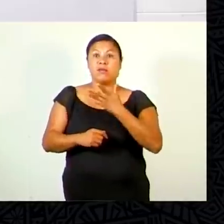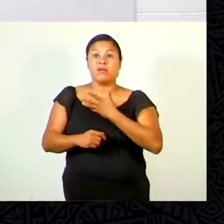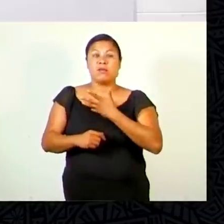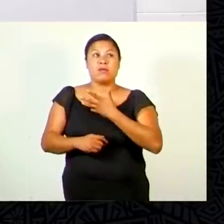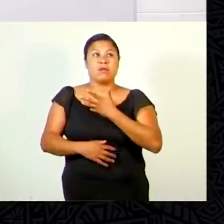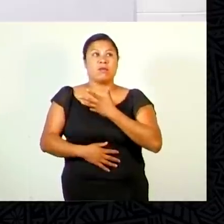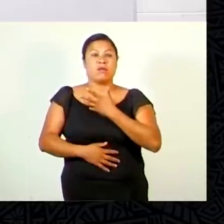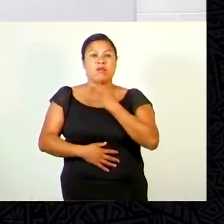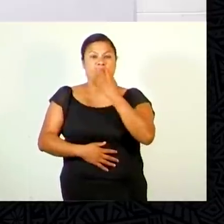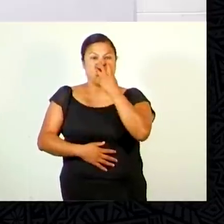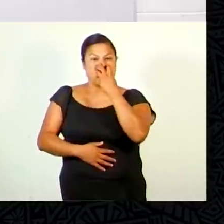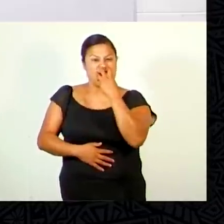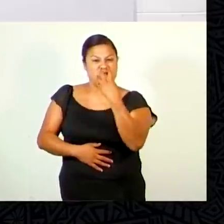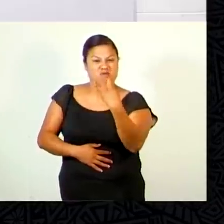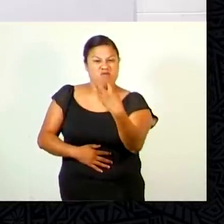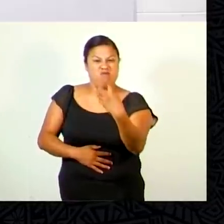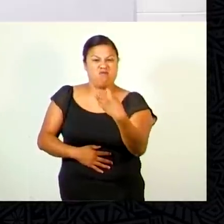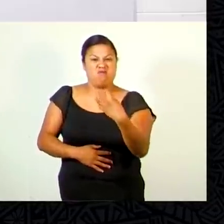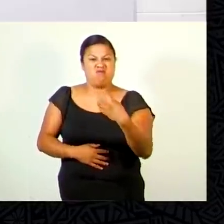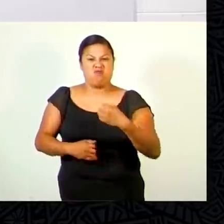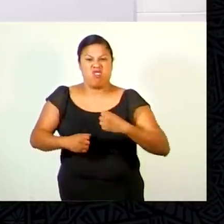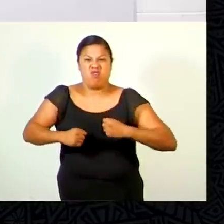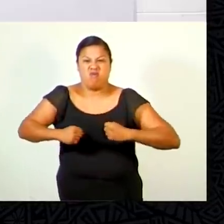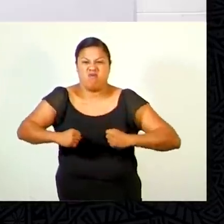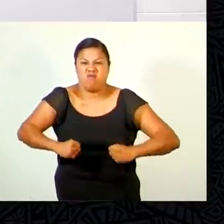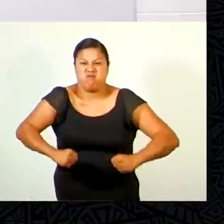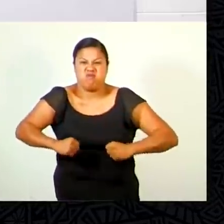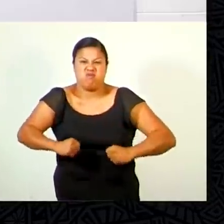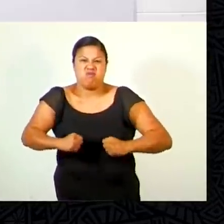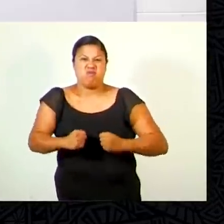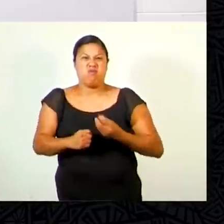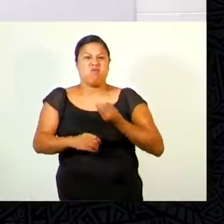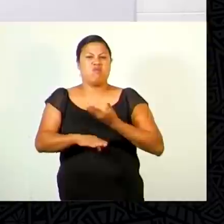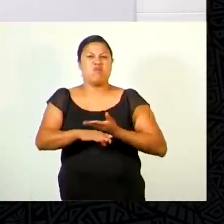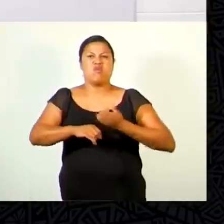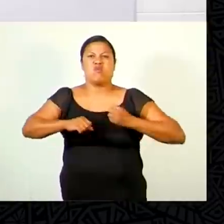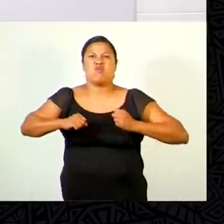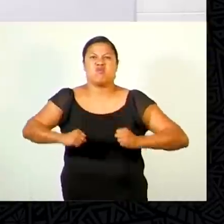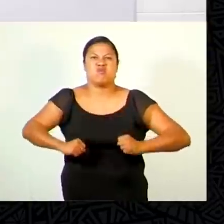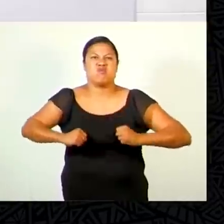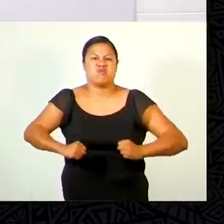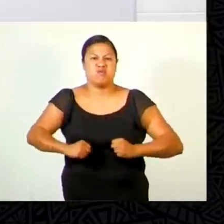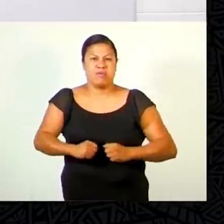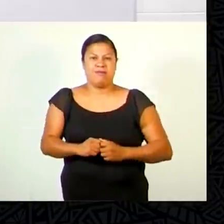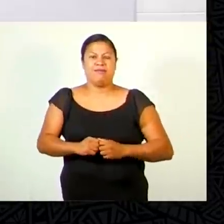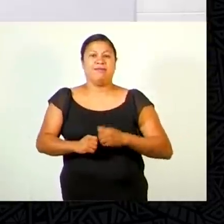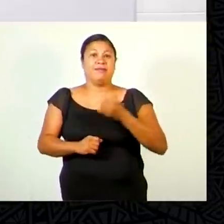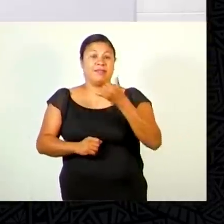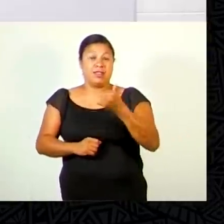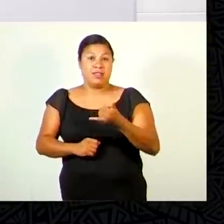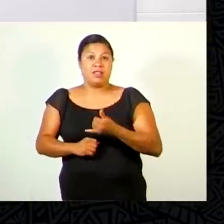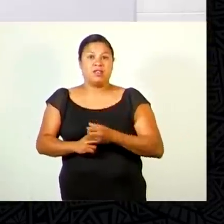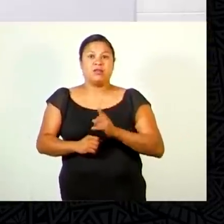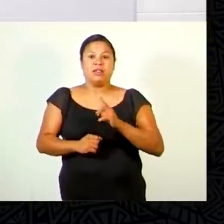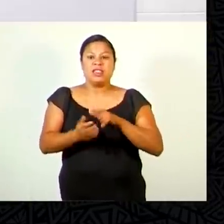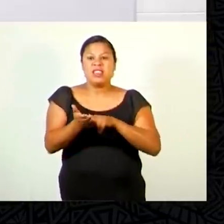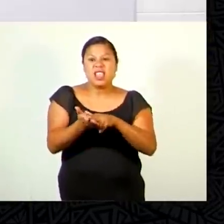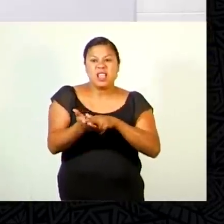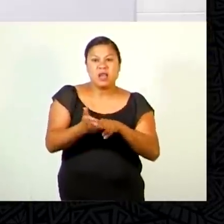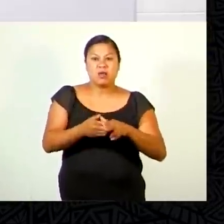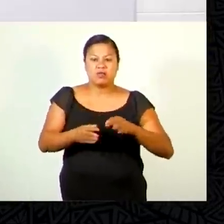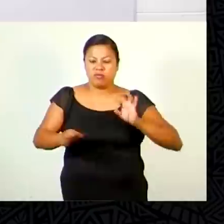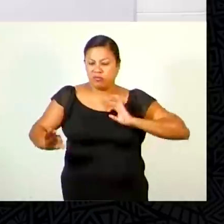hocico grande Son gordos, muy gordos Y generalmente son negros,